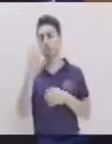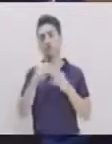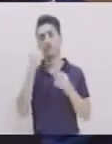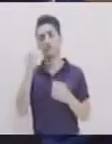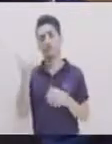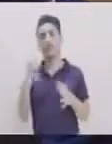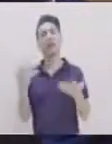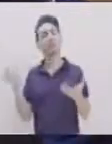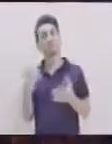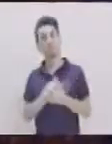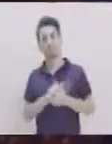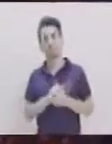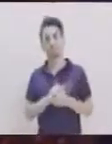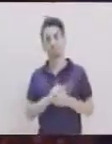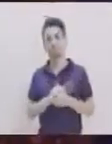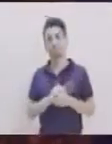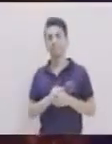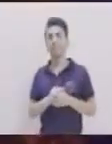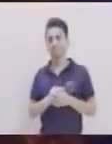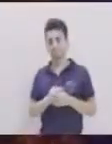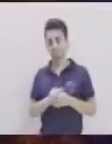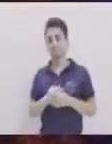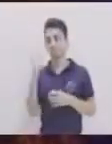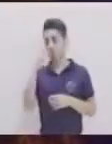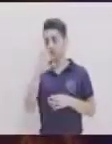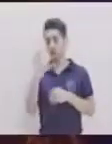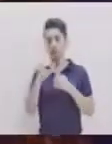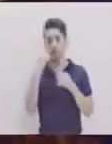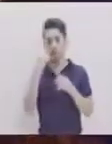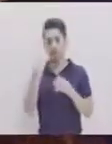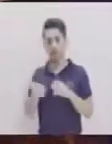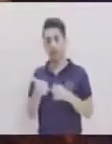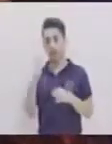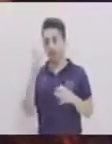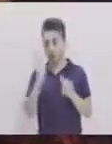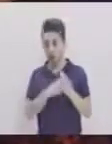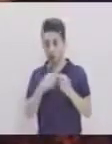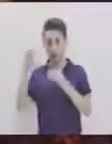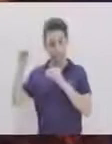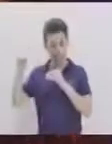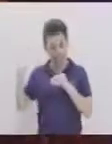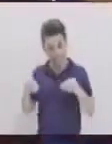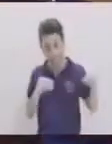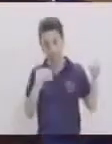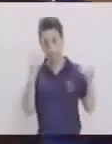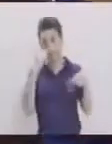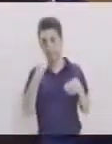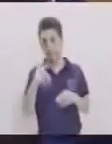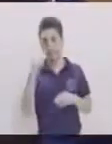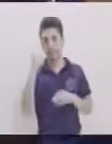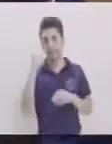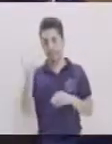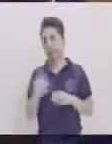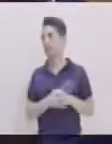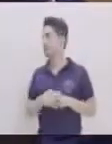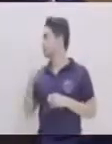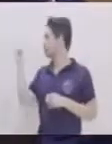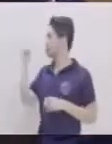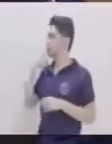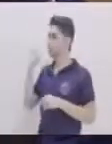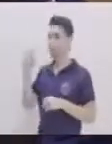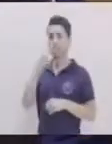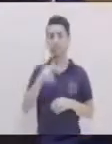mi hermana Sofía? Muy bien, Sofía rima con sandía. ¿Por qué riman estas